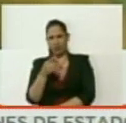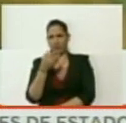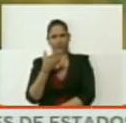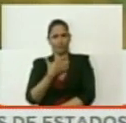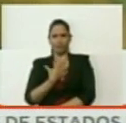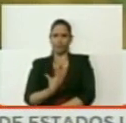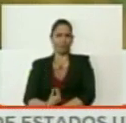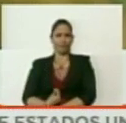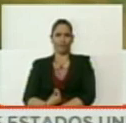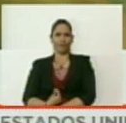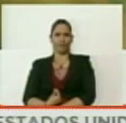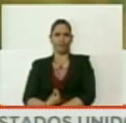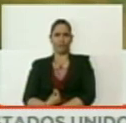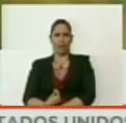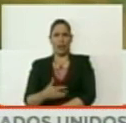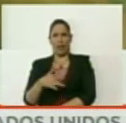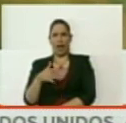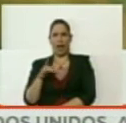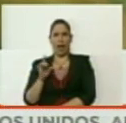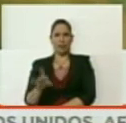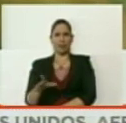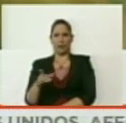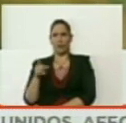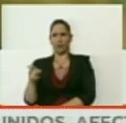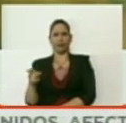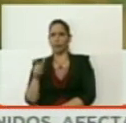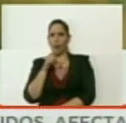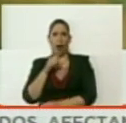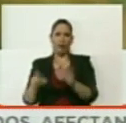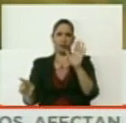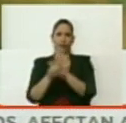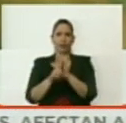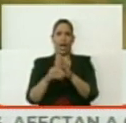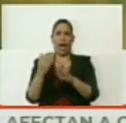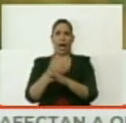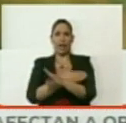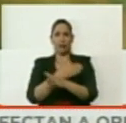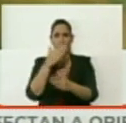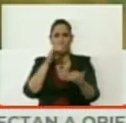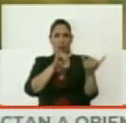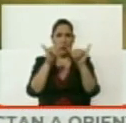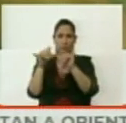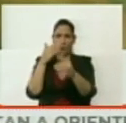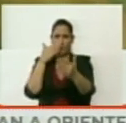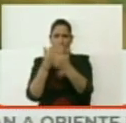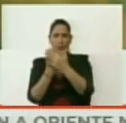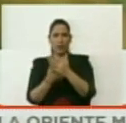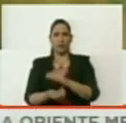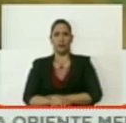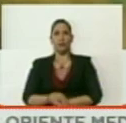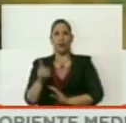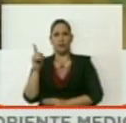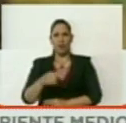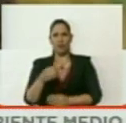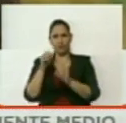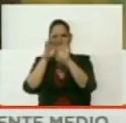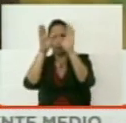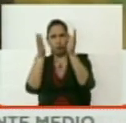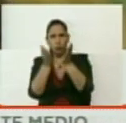Lo deslegitima ante sus propias bases. Lo deslegitima ante el mundo incluso, porque hay